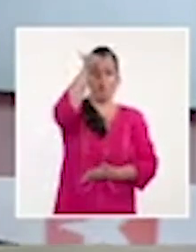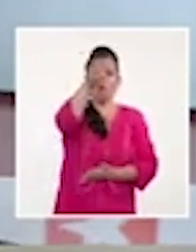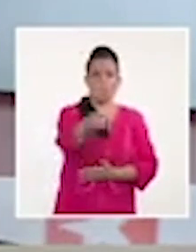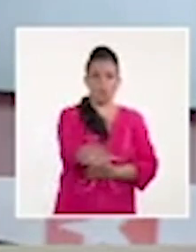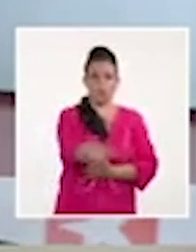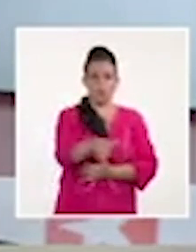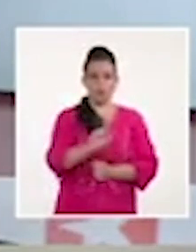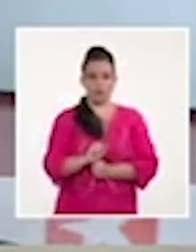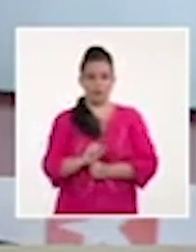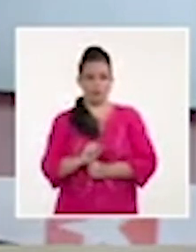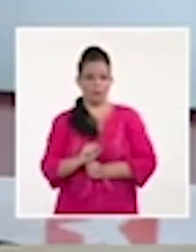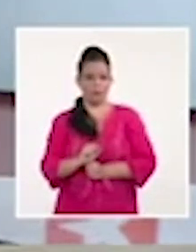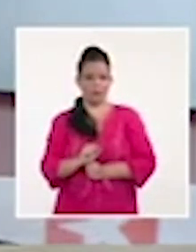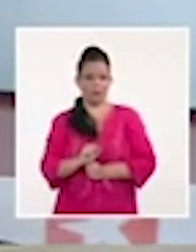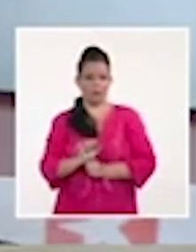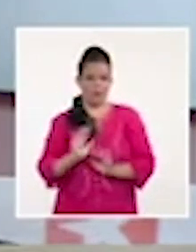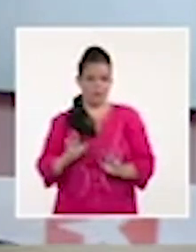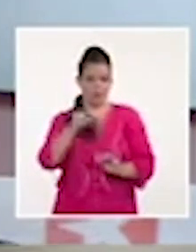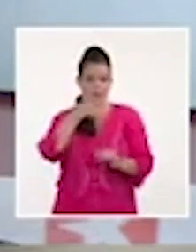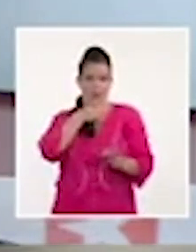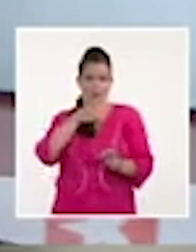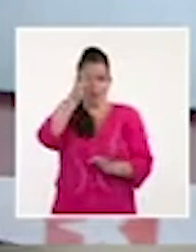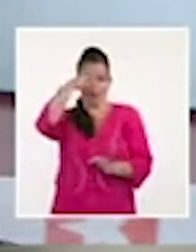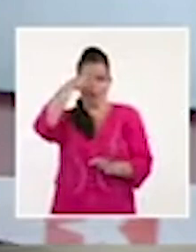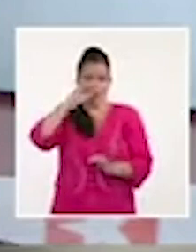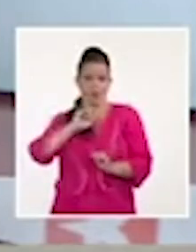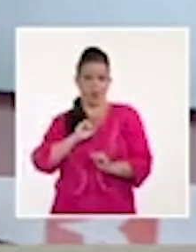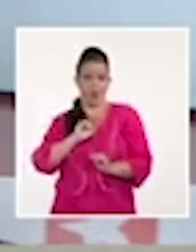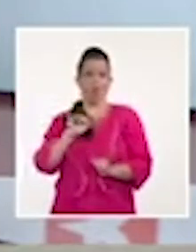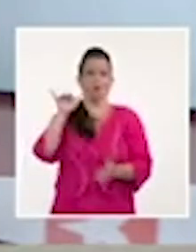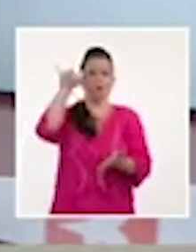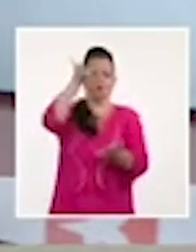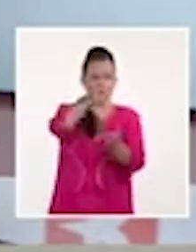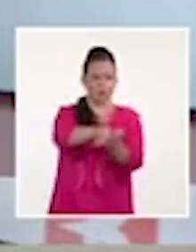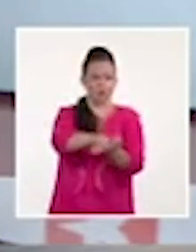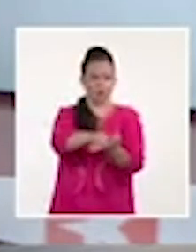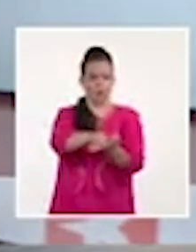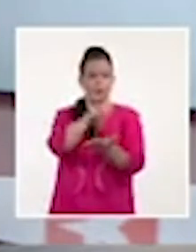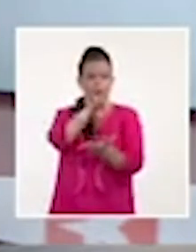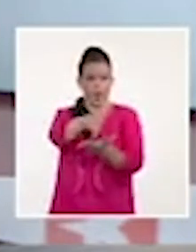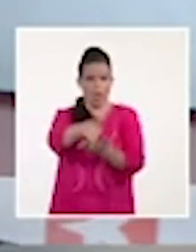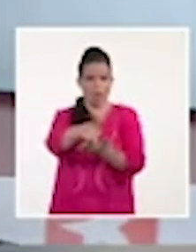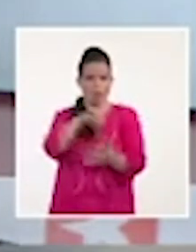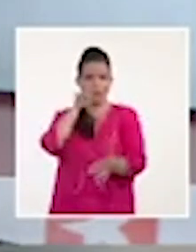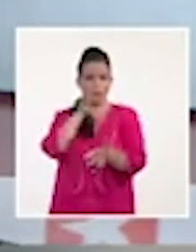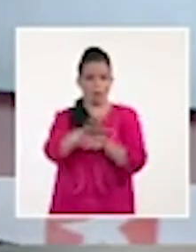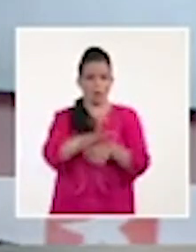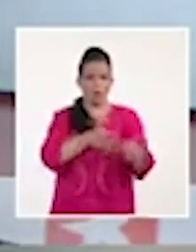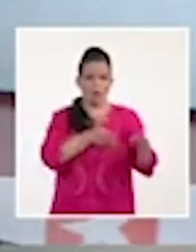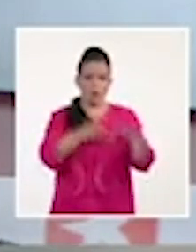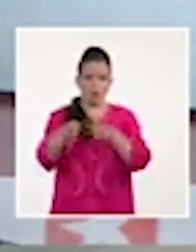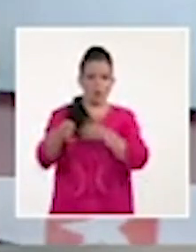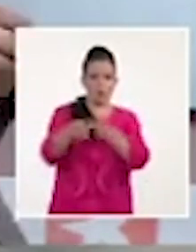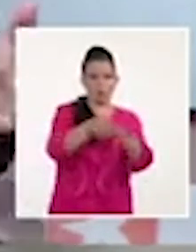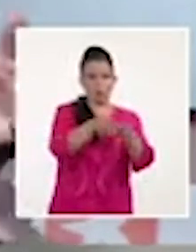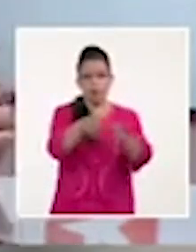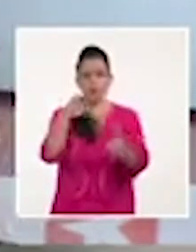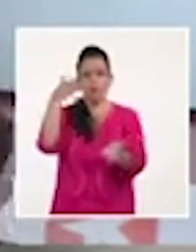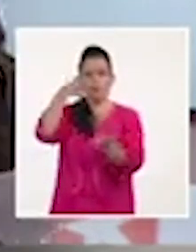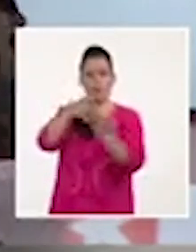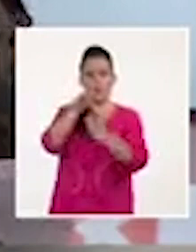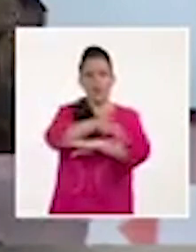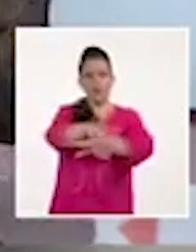se aceptaba bueno criterio que tenía miedo creíble debo bueno nosotros y hay una